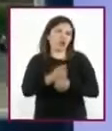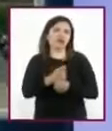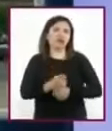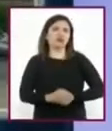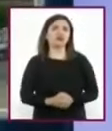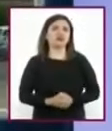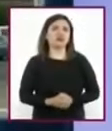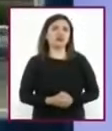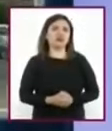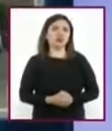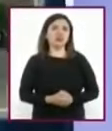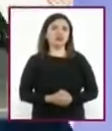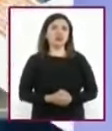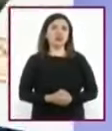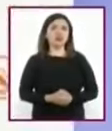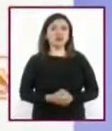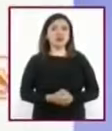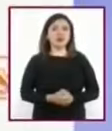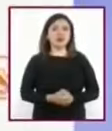lo que llaman la lengua materna.